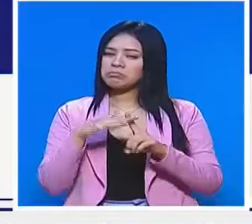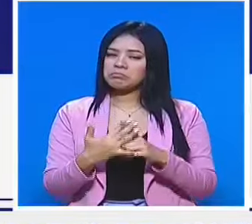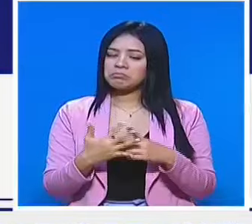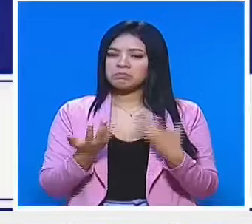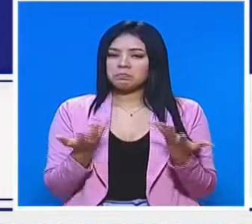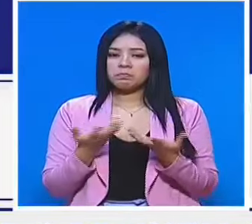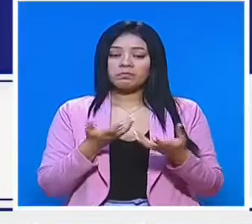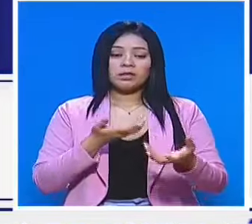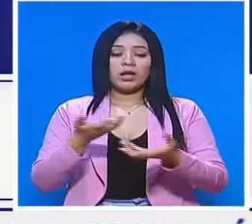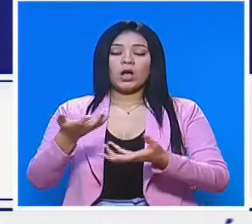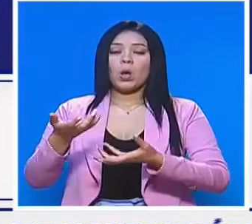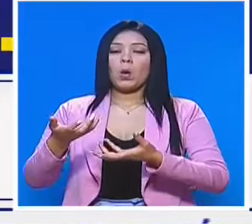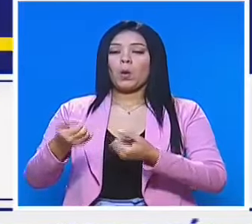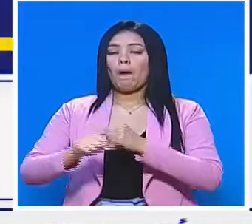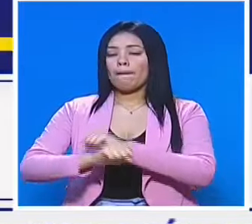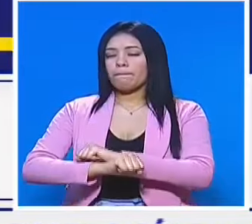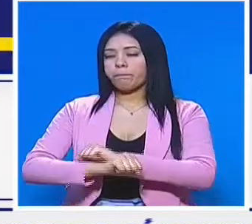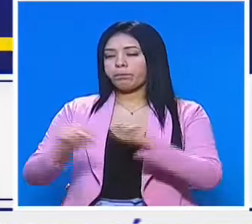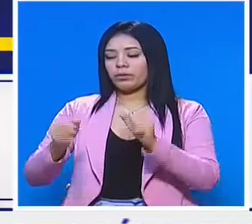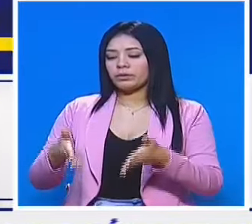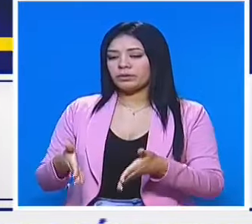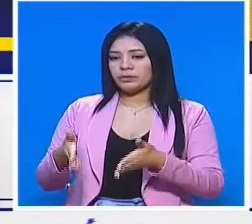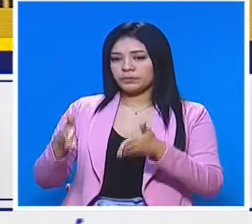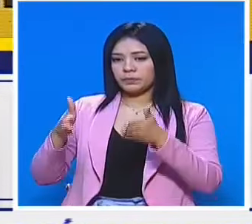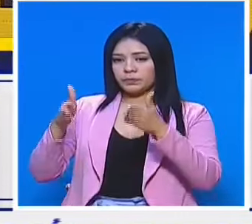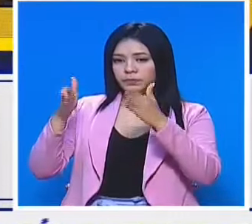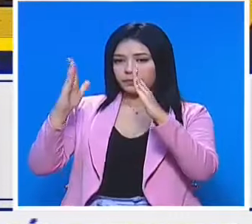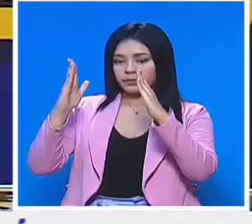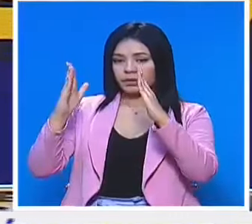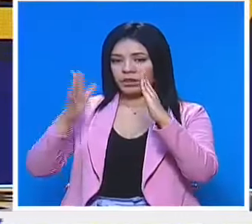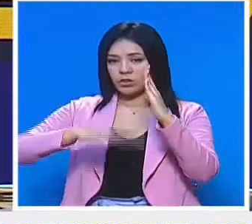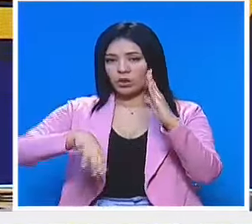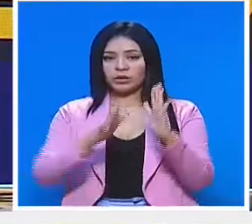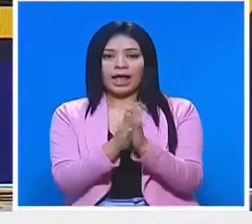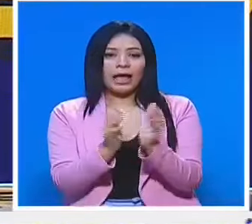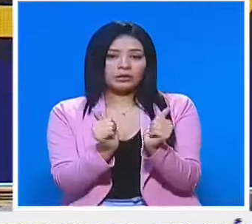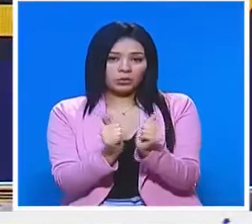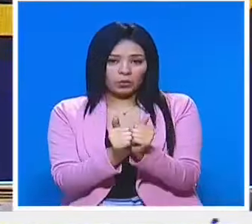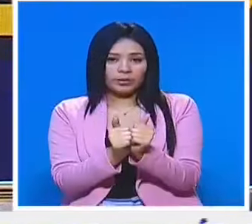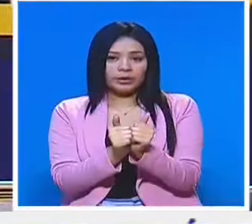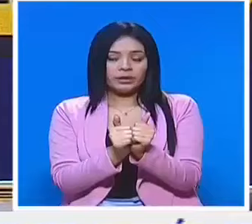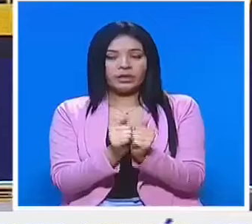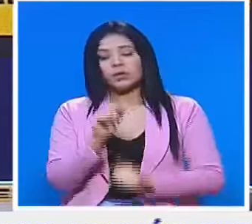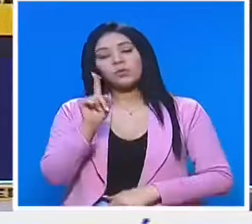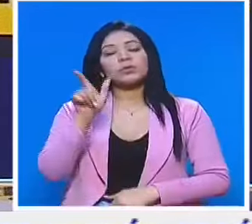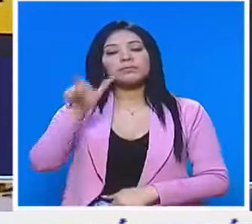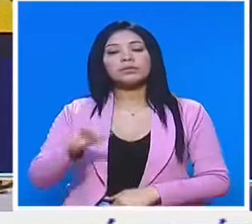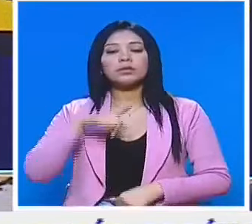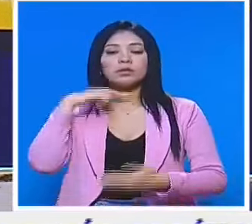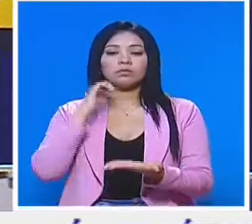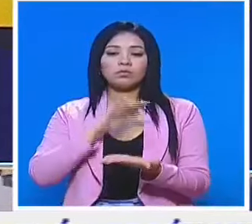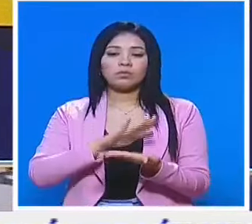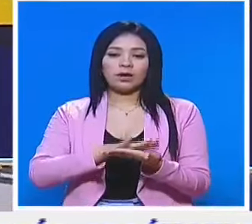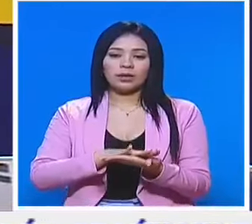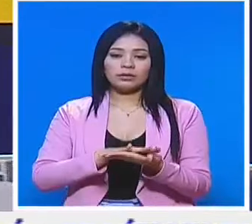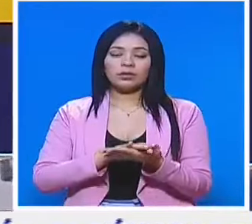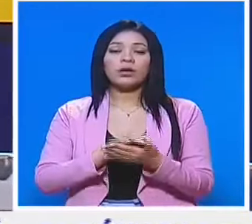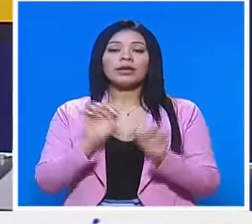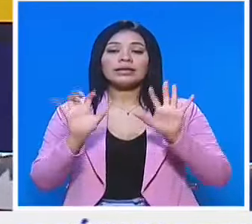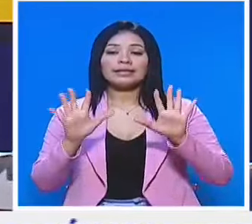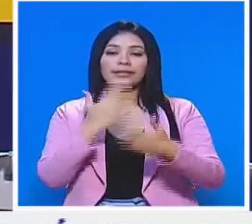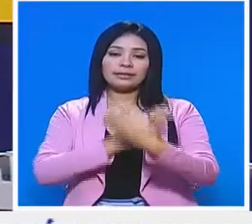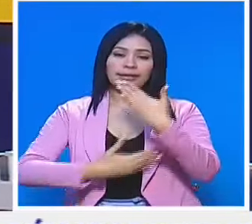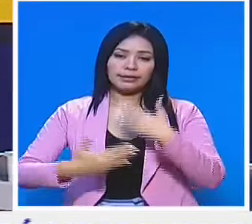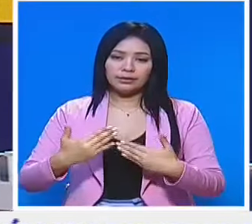Una explosión en un apartamento en el estado Anzoátegui deja hasta los momentos una persona fallecida y 10